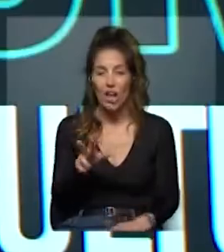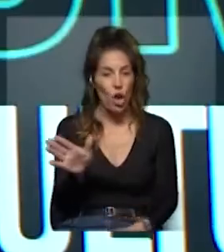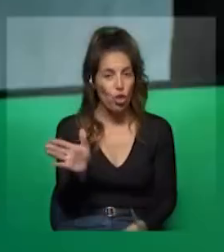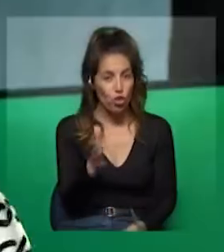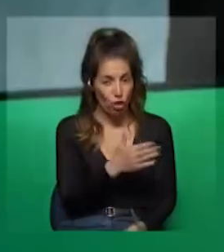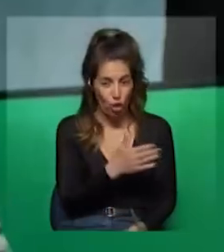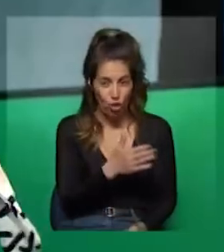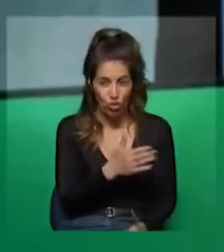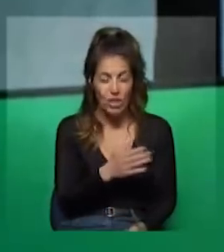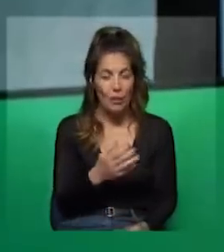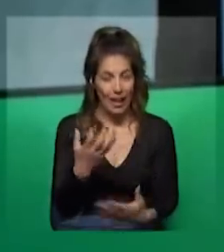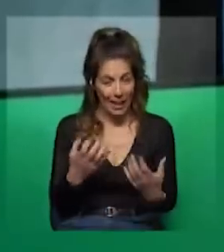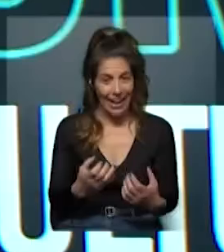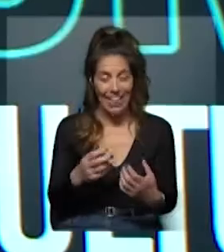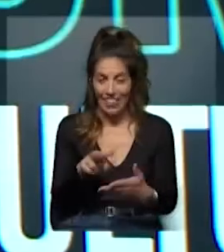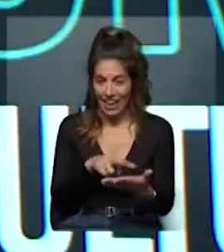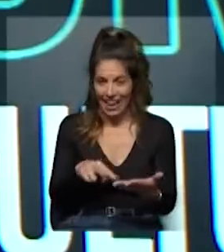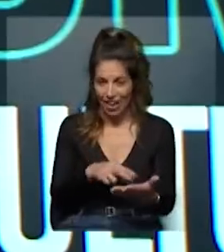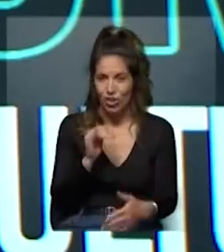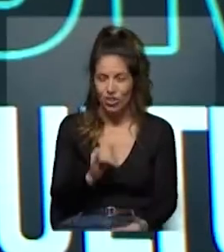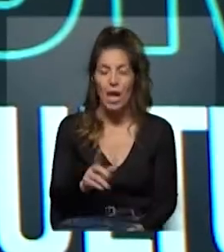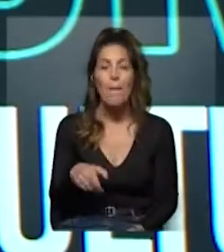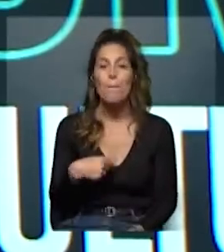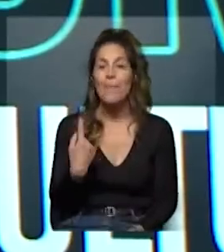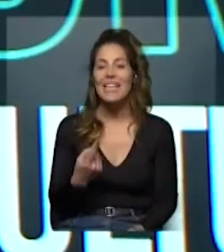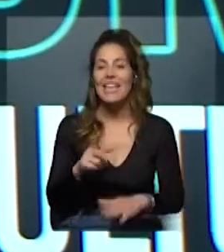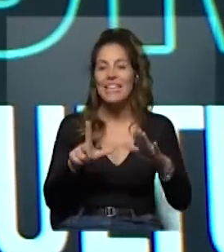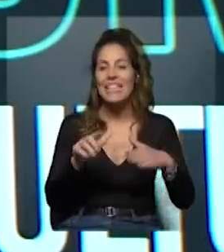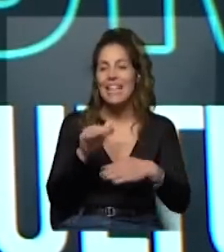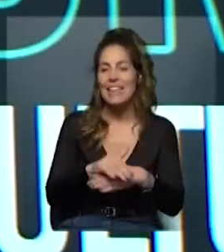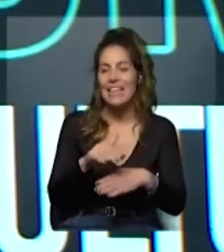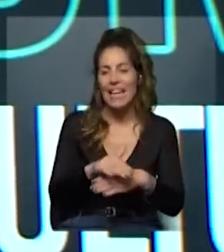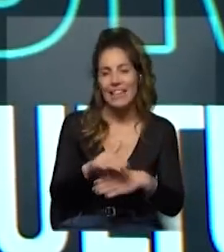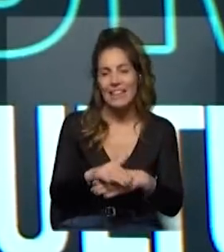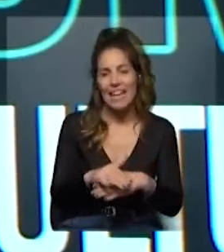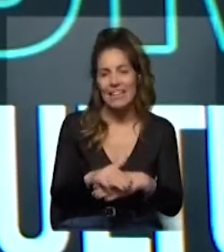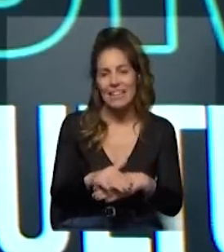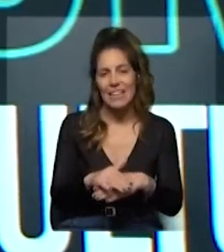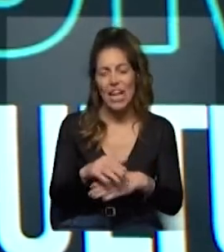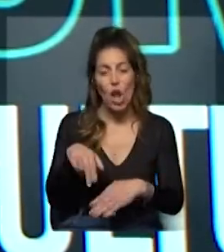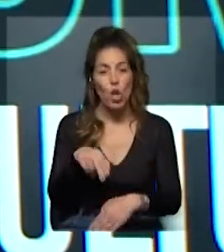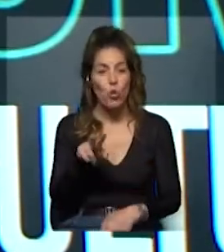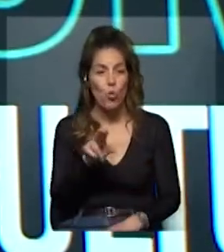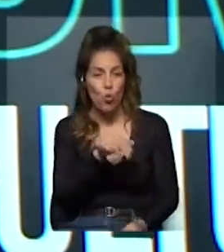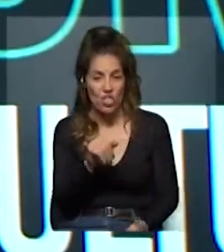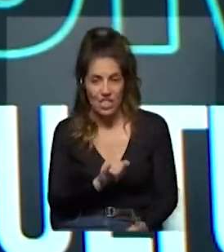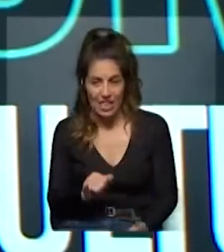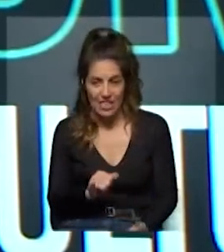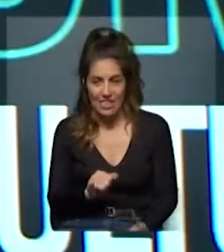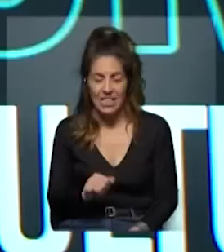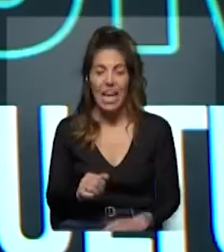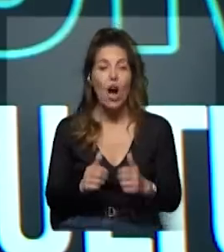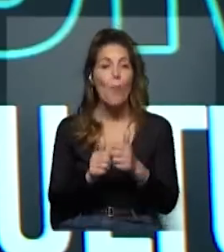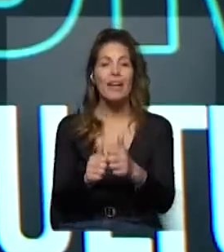le van a dar ganas a ustedes también de leerlos está muy Power y mañana a las 7 de la tarde va a estar Florencia Núñez haciendo el